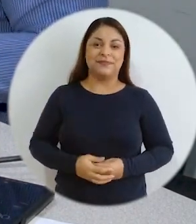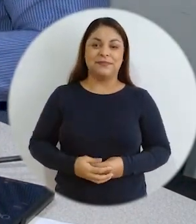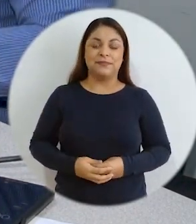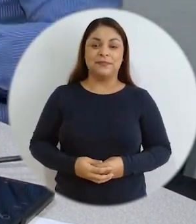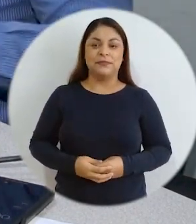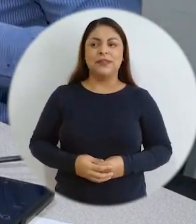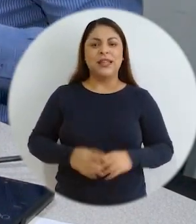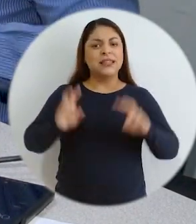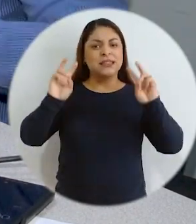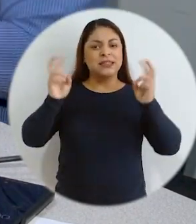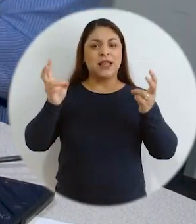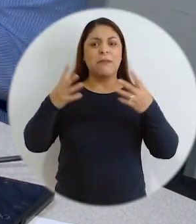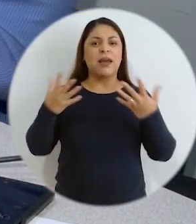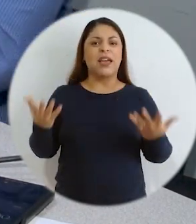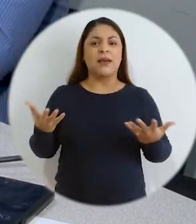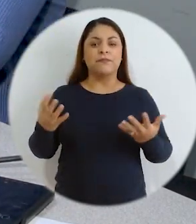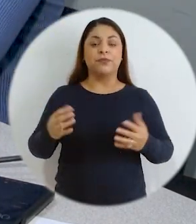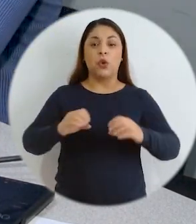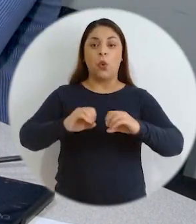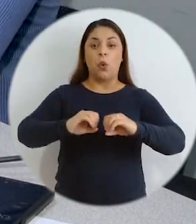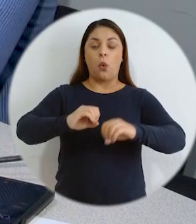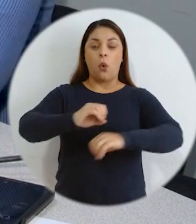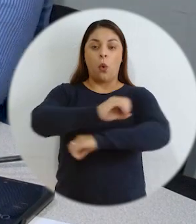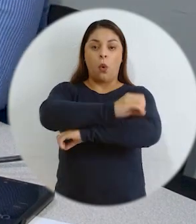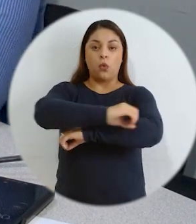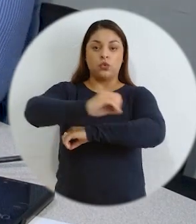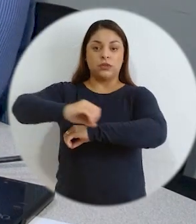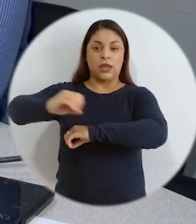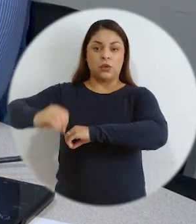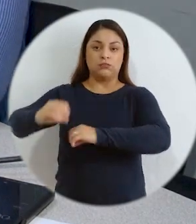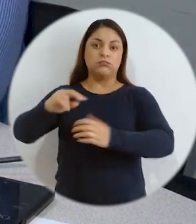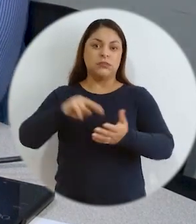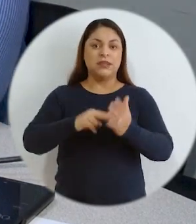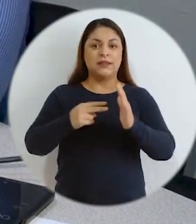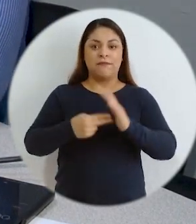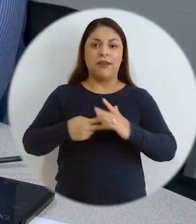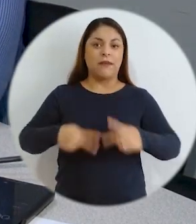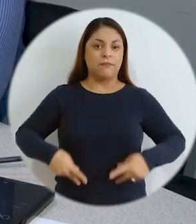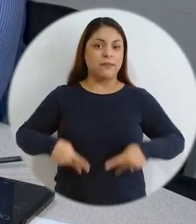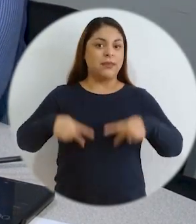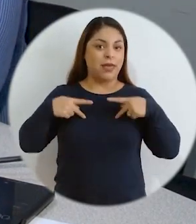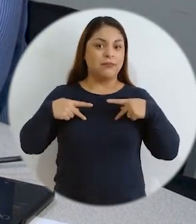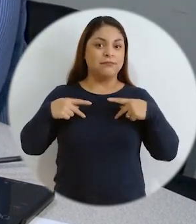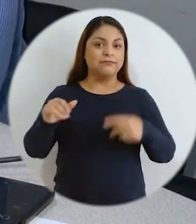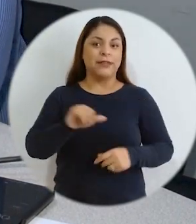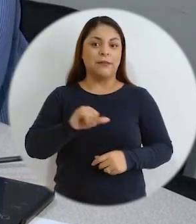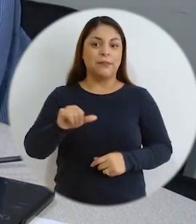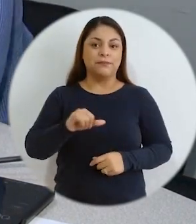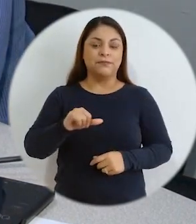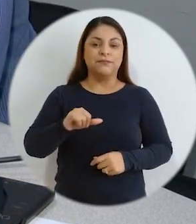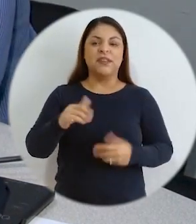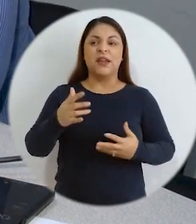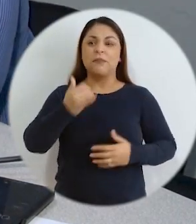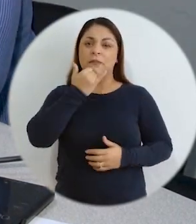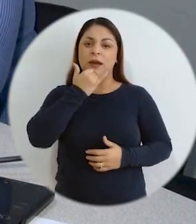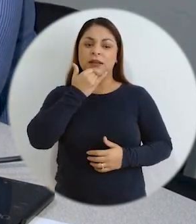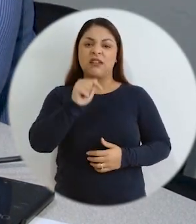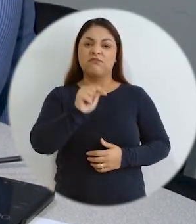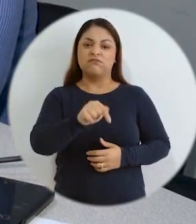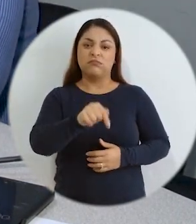estar acá. Muchas gracias. Vamos a ver, cuando uno habla de océanos, habla de vida también realmente. Lo que está pasando alrededor